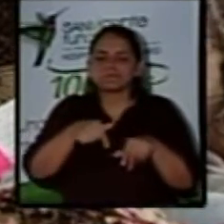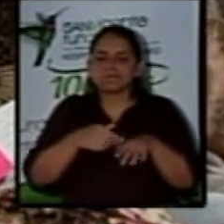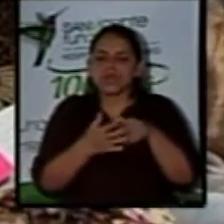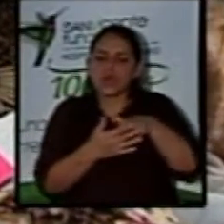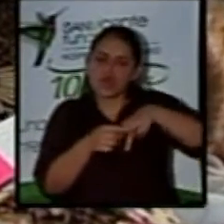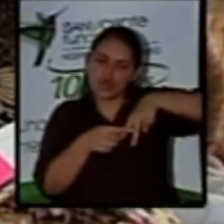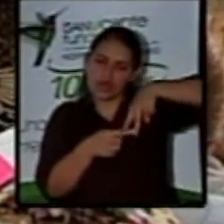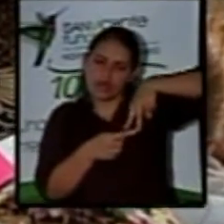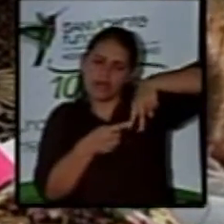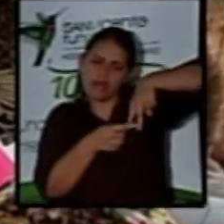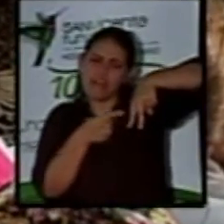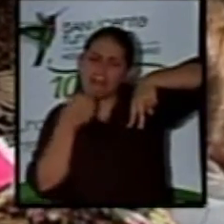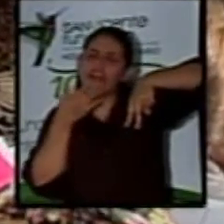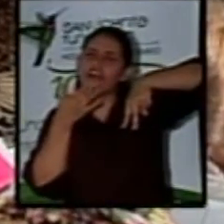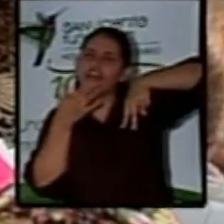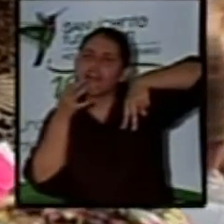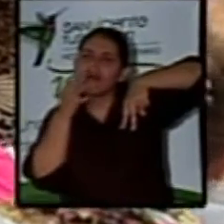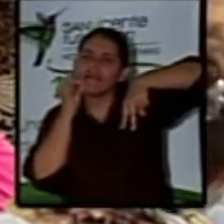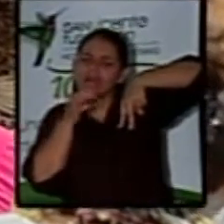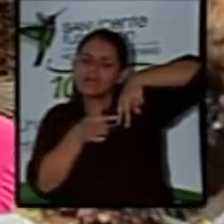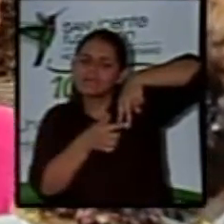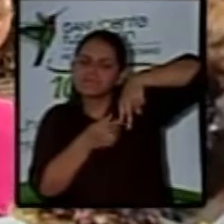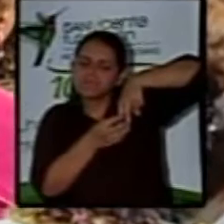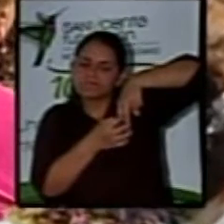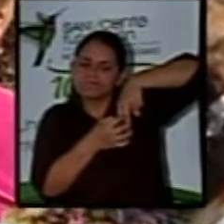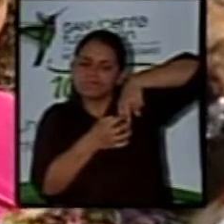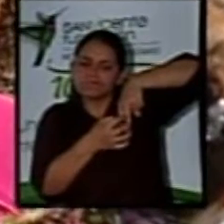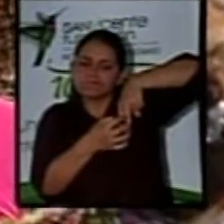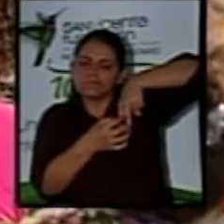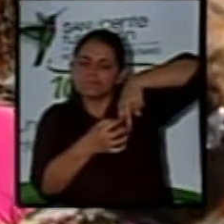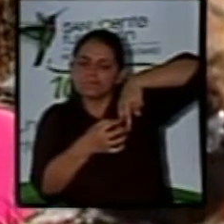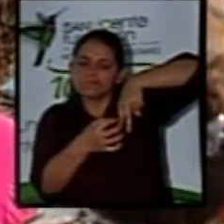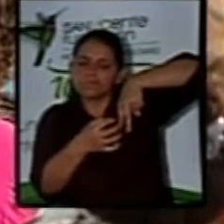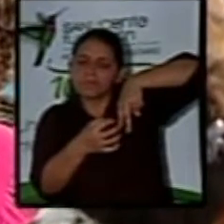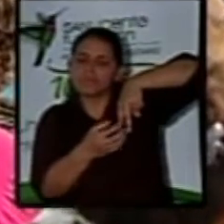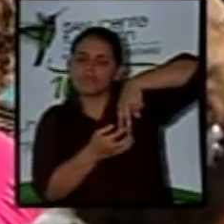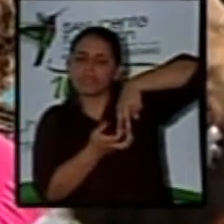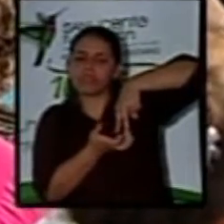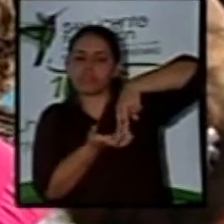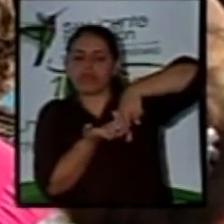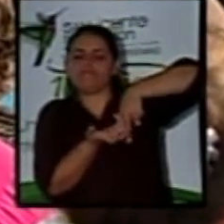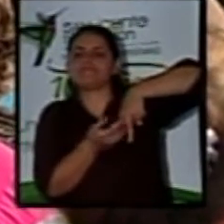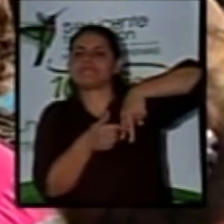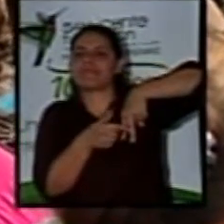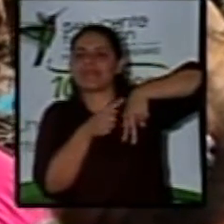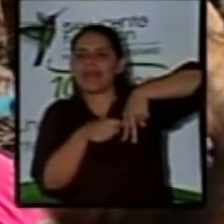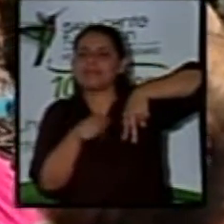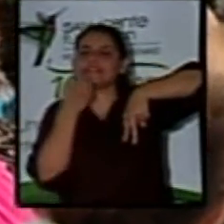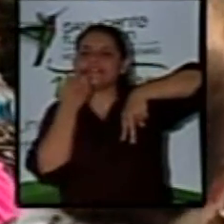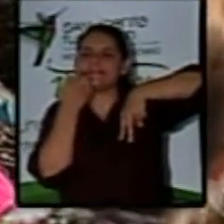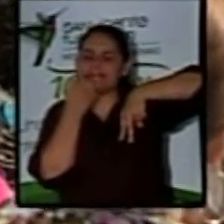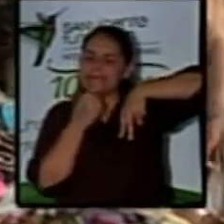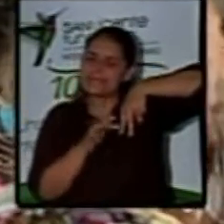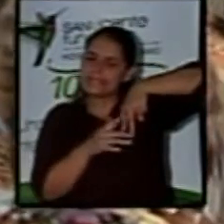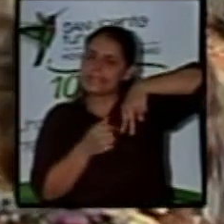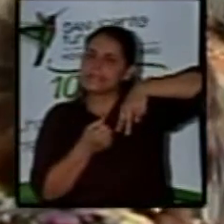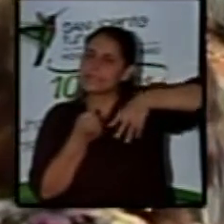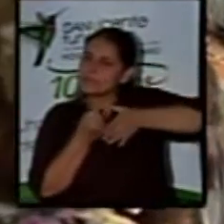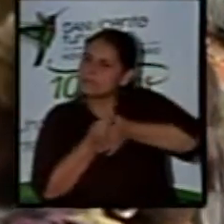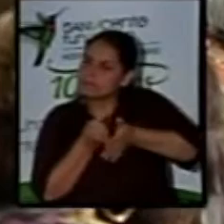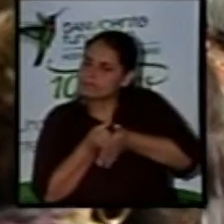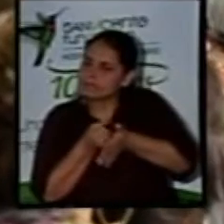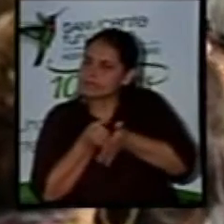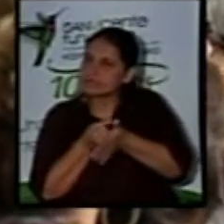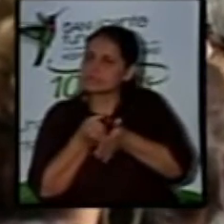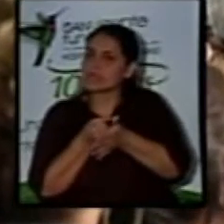extremidades al acumularse. Y si la enfermedad sigue avanzando, sigue progresando el reflujo venoso, sigue la presión dentro de las